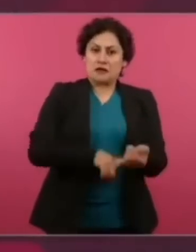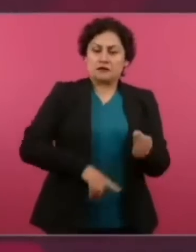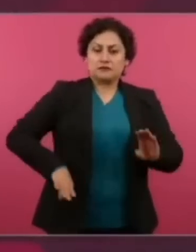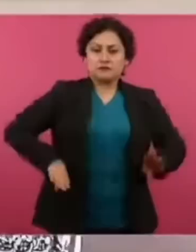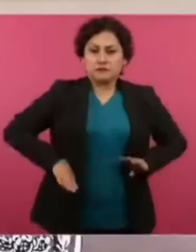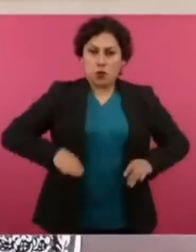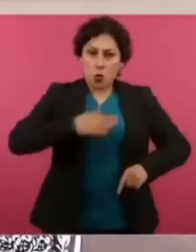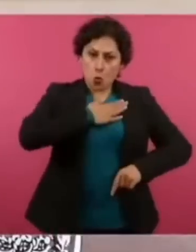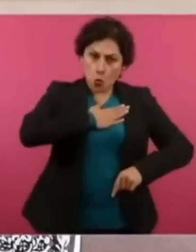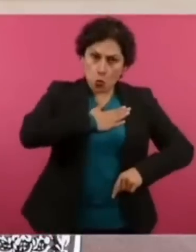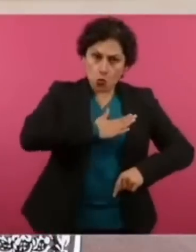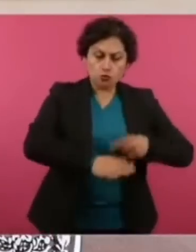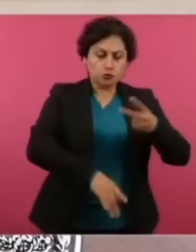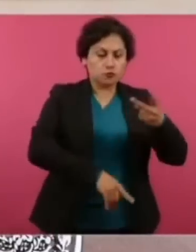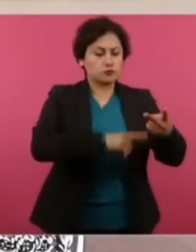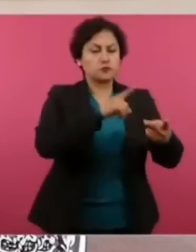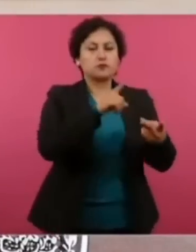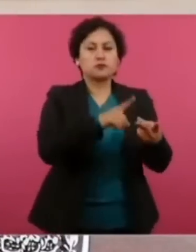ser honesto